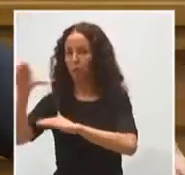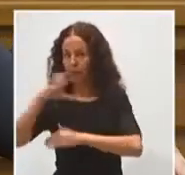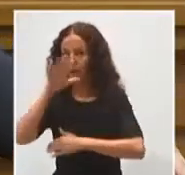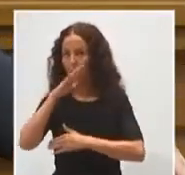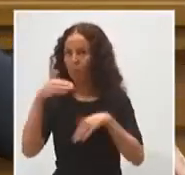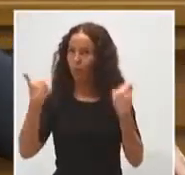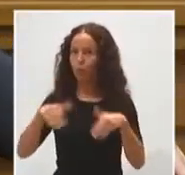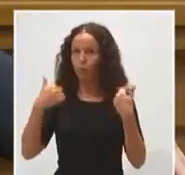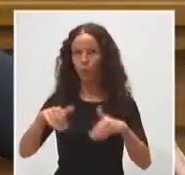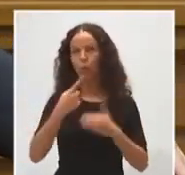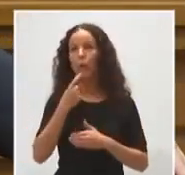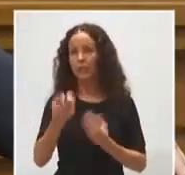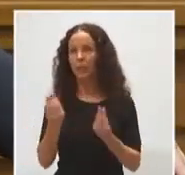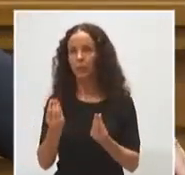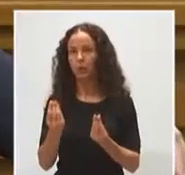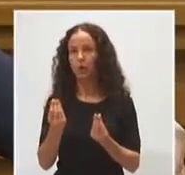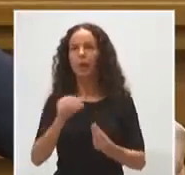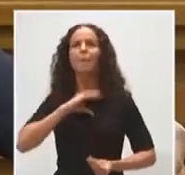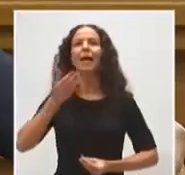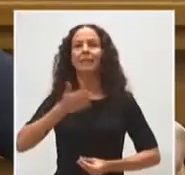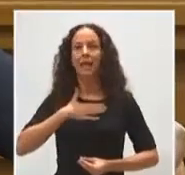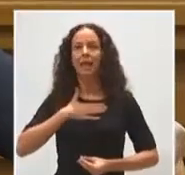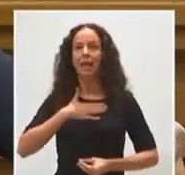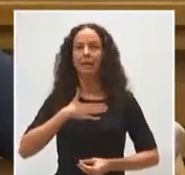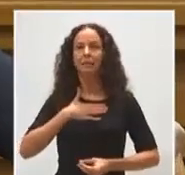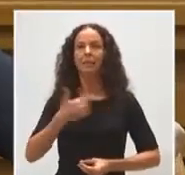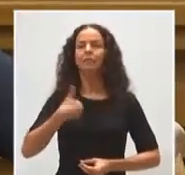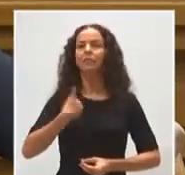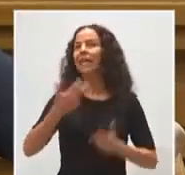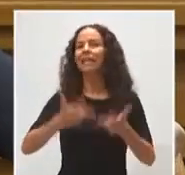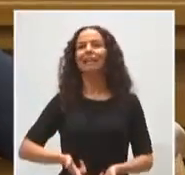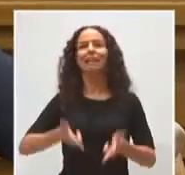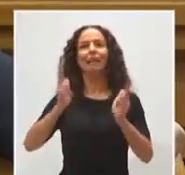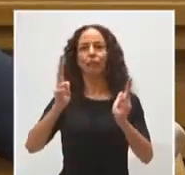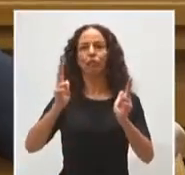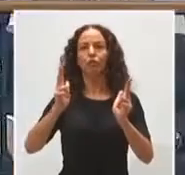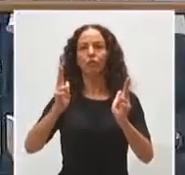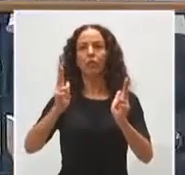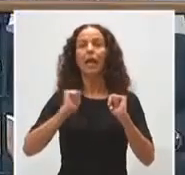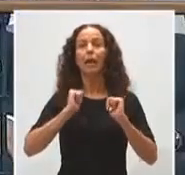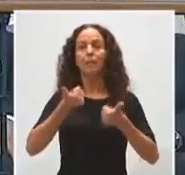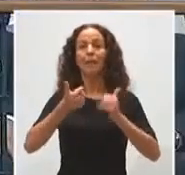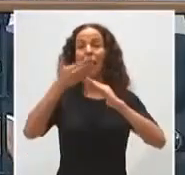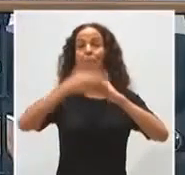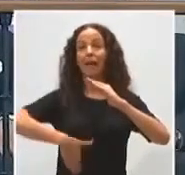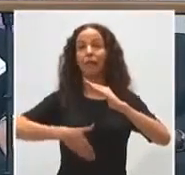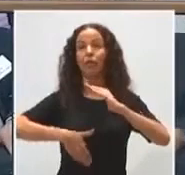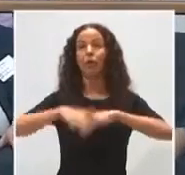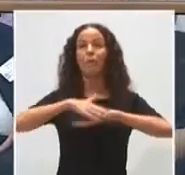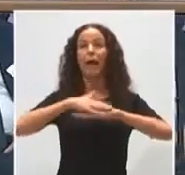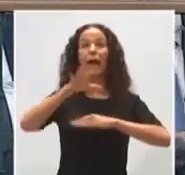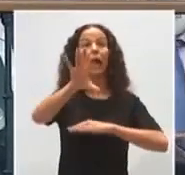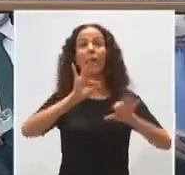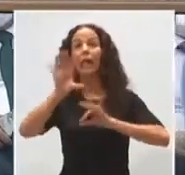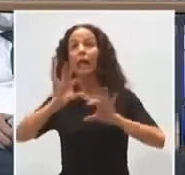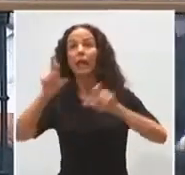hablarlo con europa mañana va a salir ya a licitación importante empezar a contar los plazos para elegir la empresa que va a